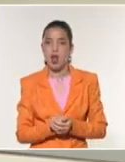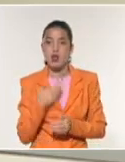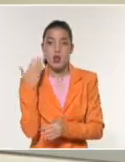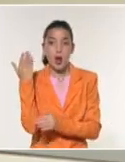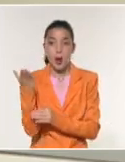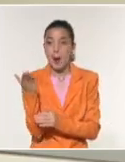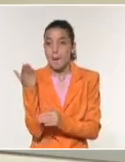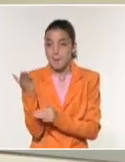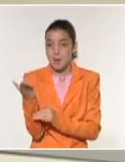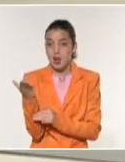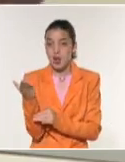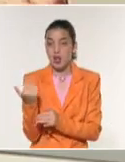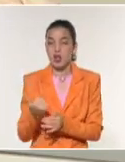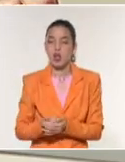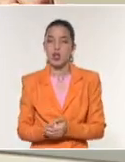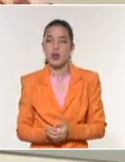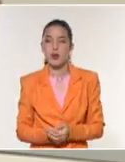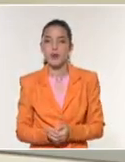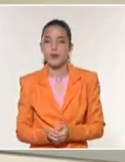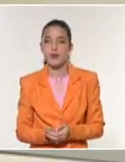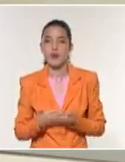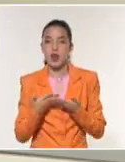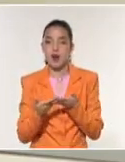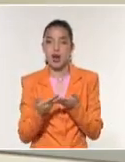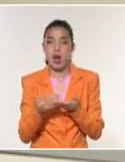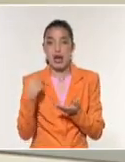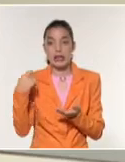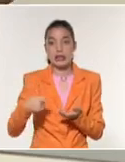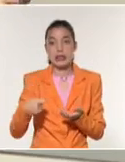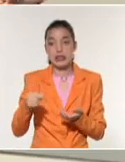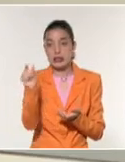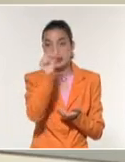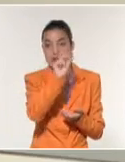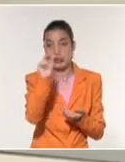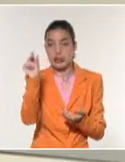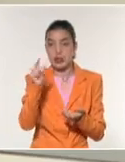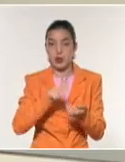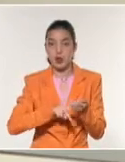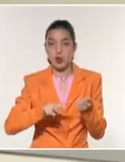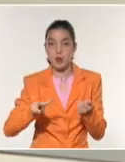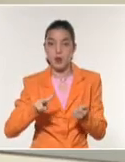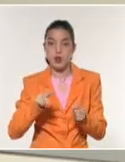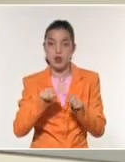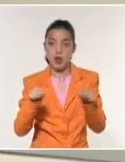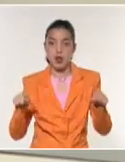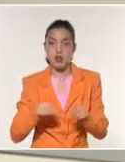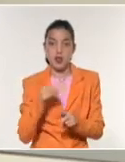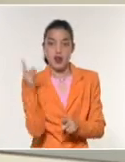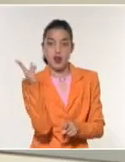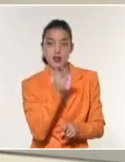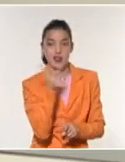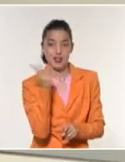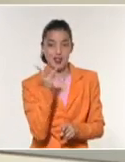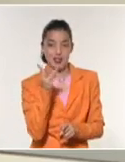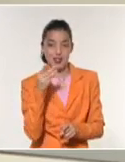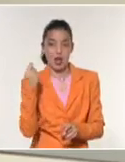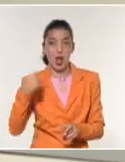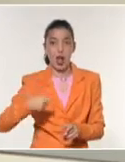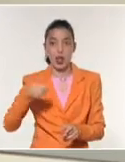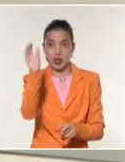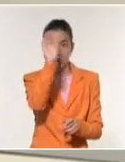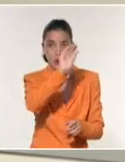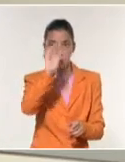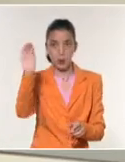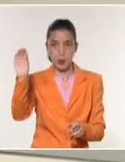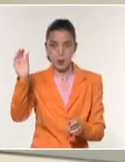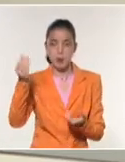autorización y le corresponde al Tribunal Provincial, en este caso fue la Sala Tercera del Tribunal Provincial de Matanzas, quien es el competente